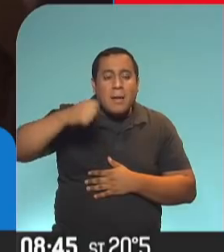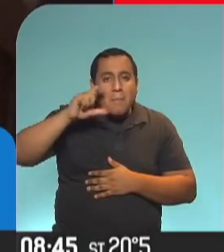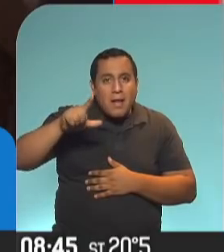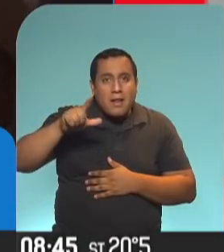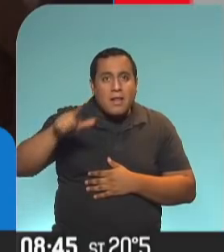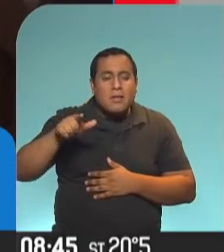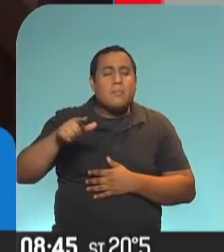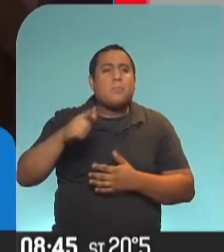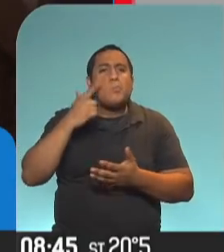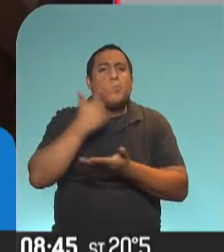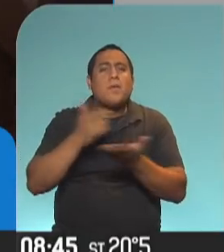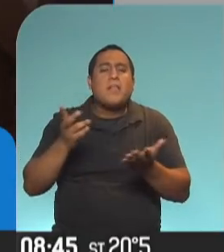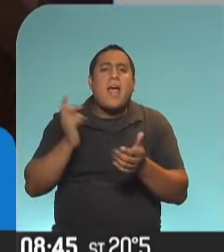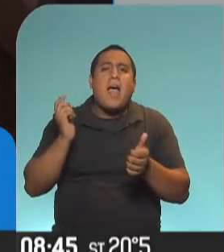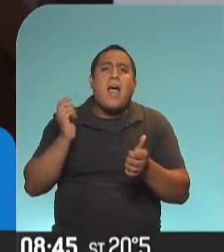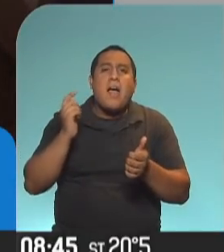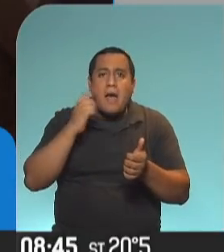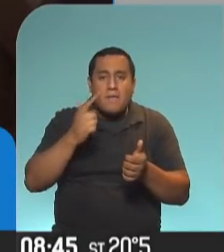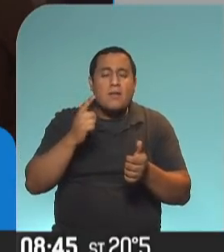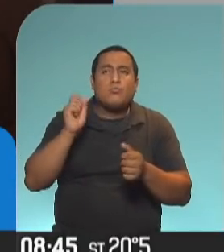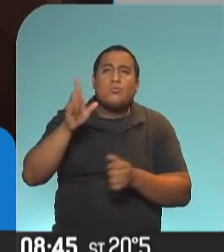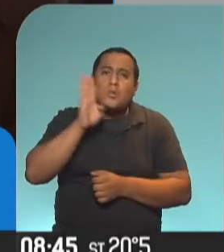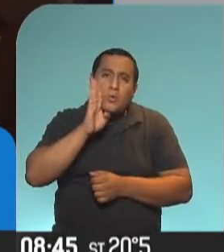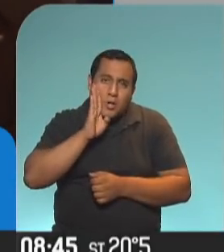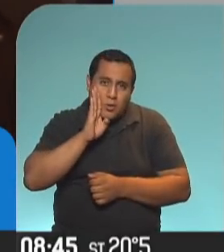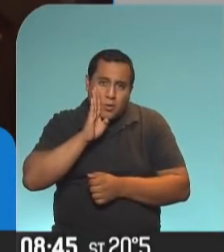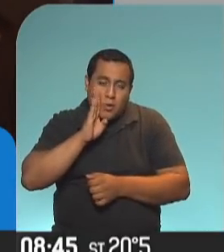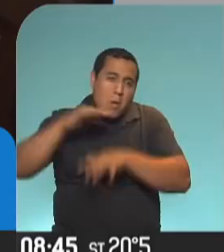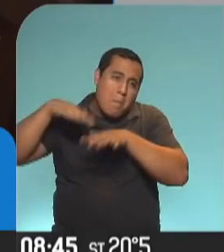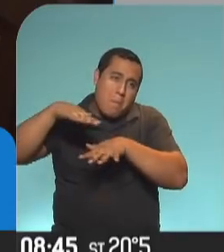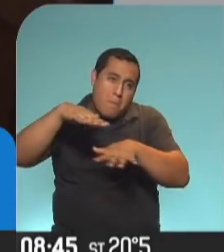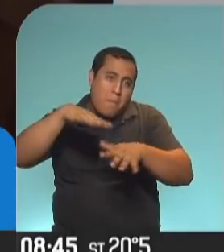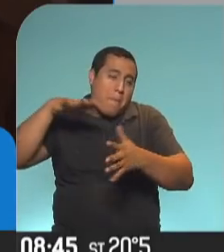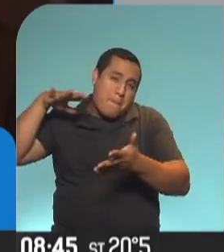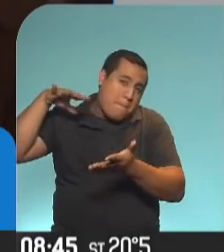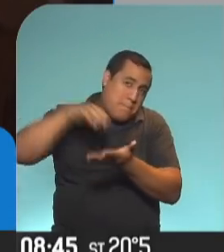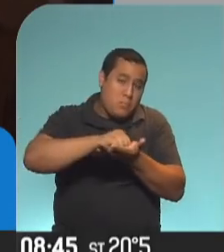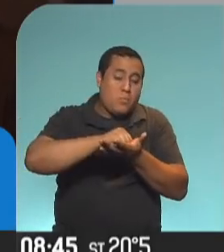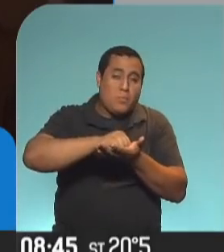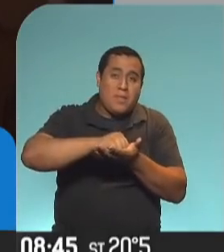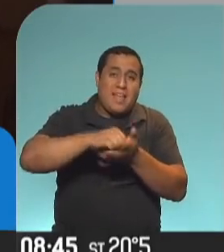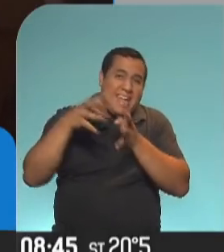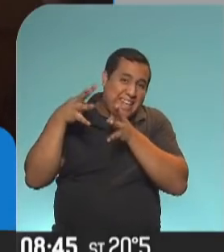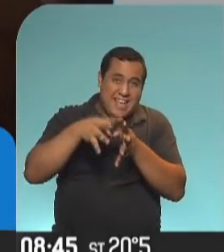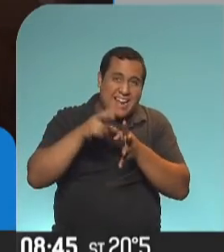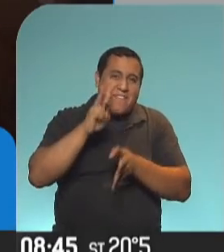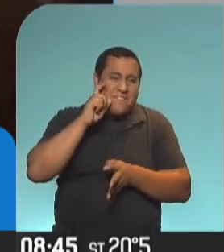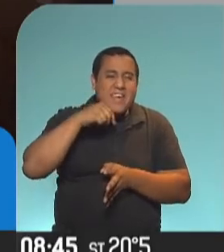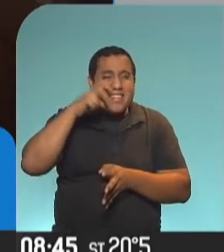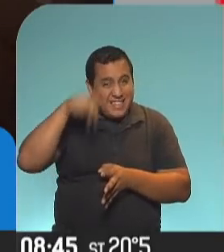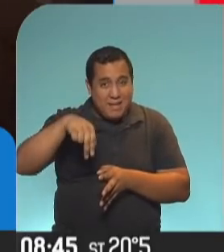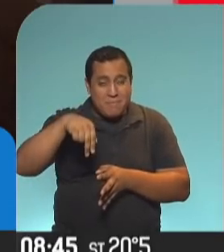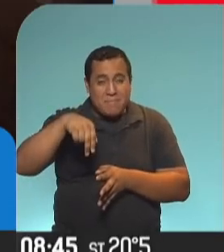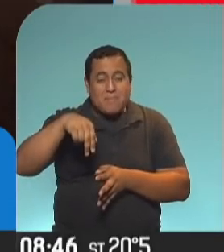los abusos de las tropas norteamericanas cuando invadió en la guerra de Vietnam. Bueno, eso lo han hecho